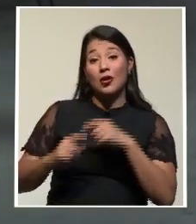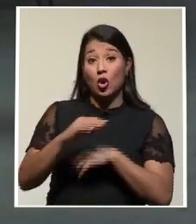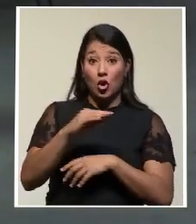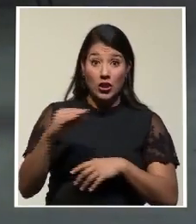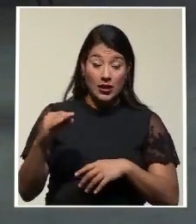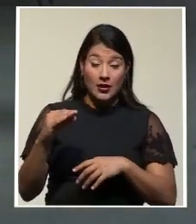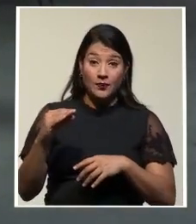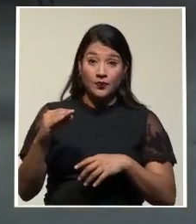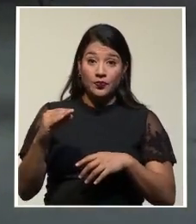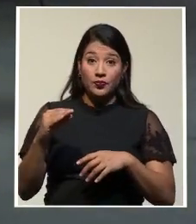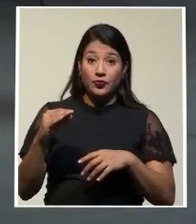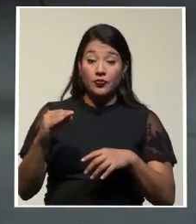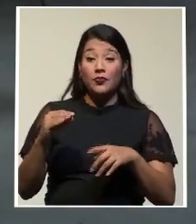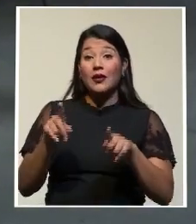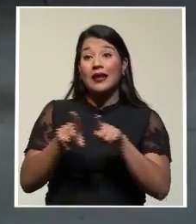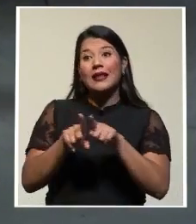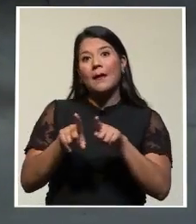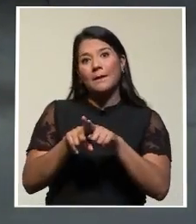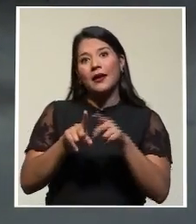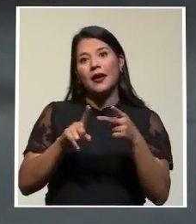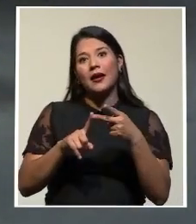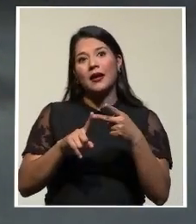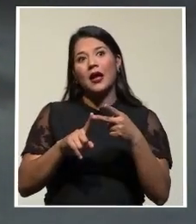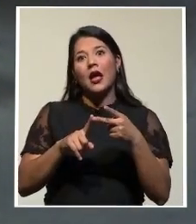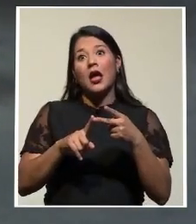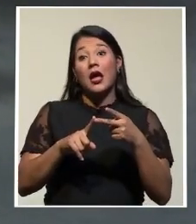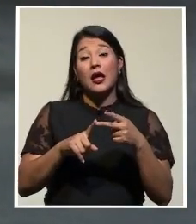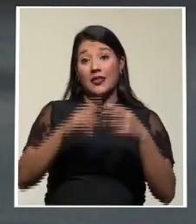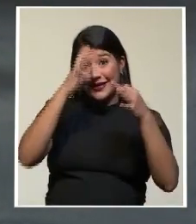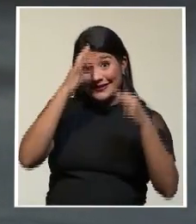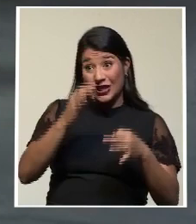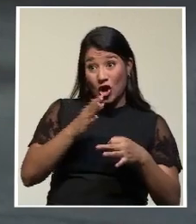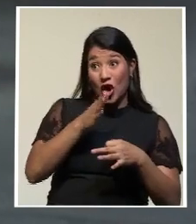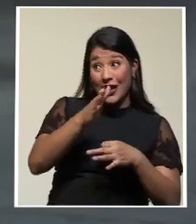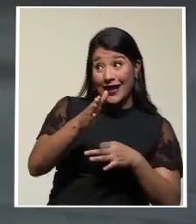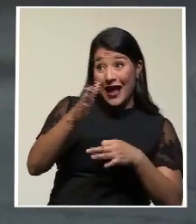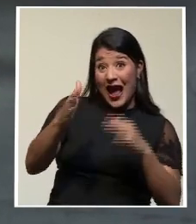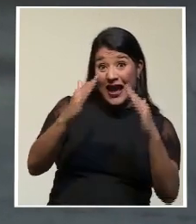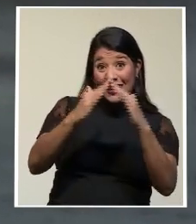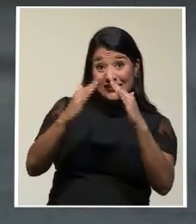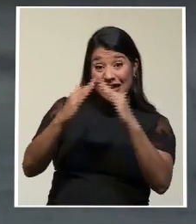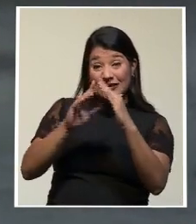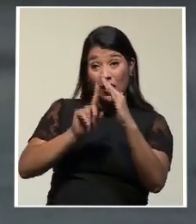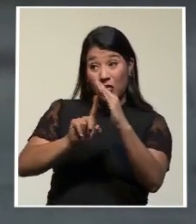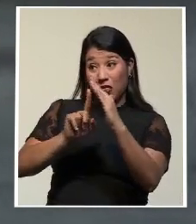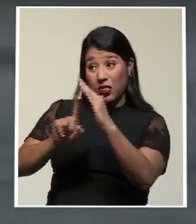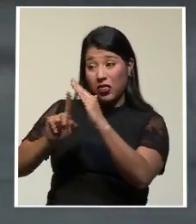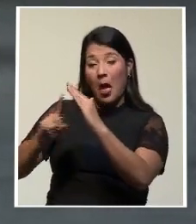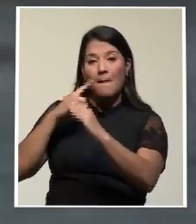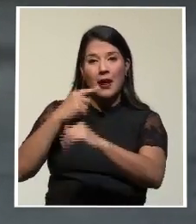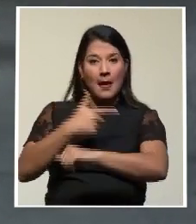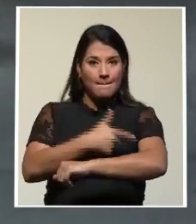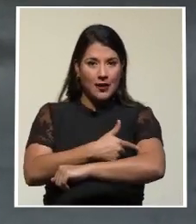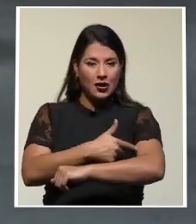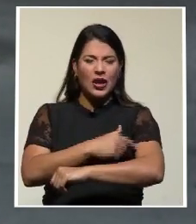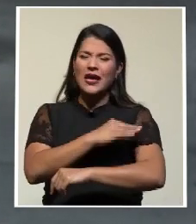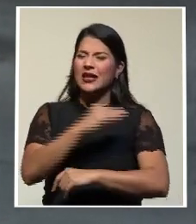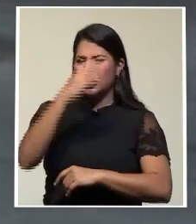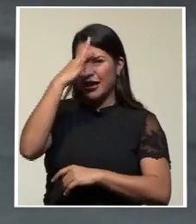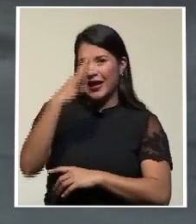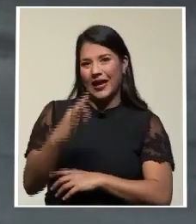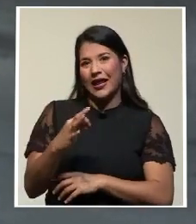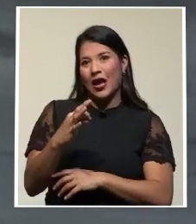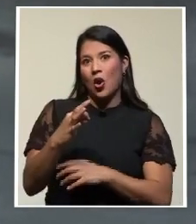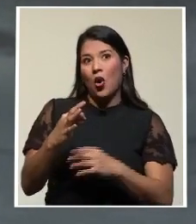y prácticamente también el ir a la vacunación casa por casa. Y yo creo que ese contexto del aumento en la cobertura de